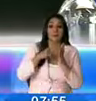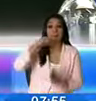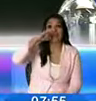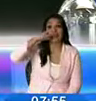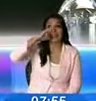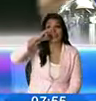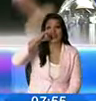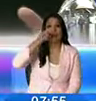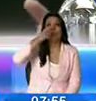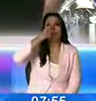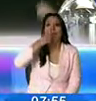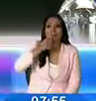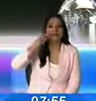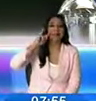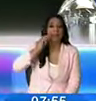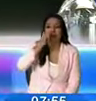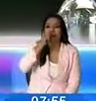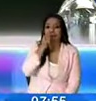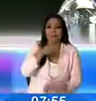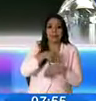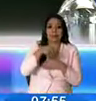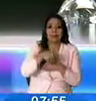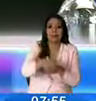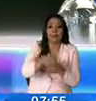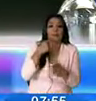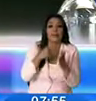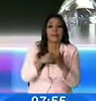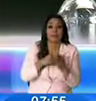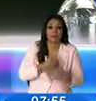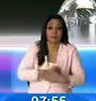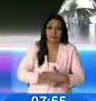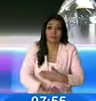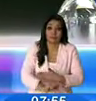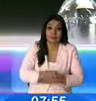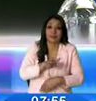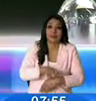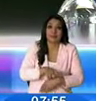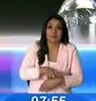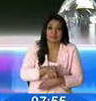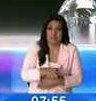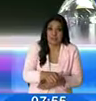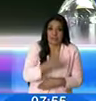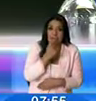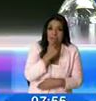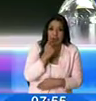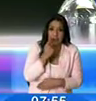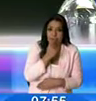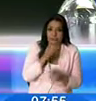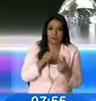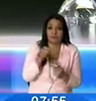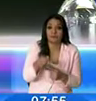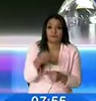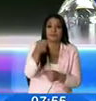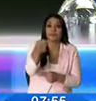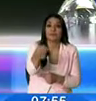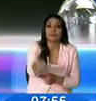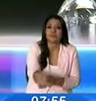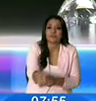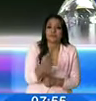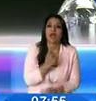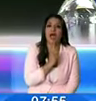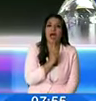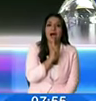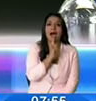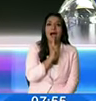intervenido en los tiempos adecuados, esto es, a los 3 meses del primer tiempo en labio y en el segundo tiempo para